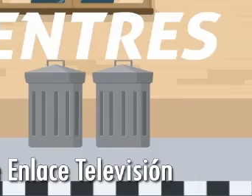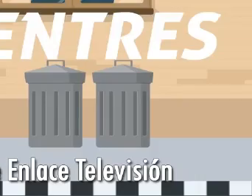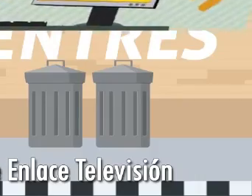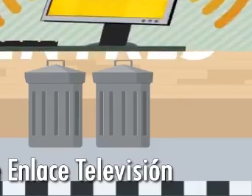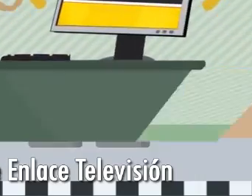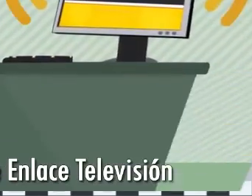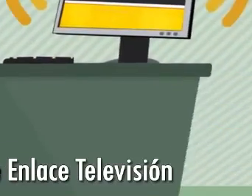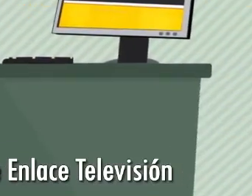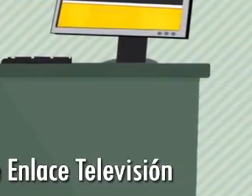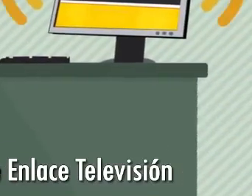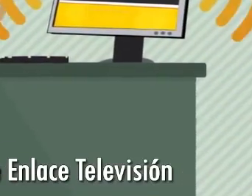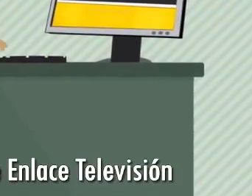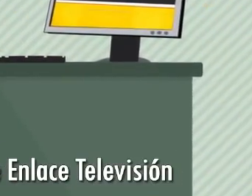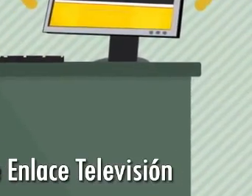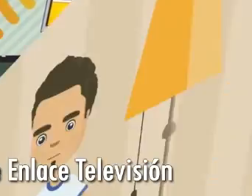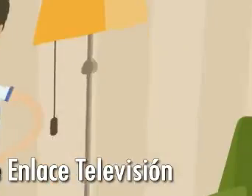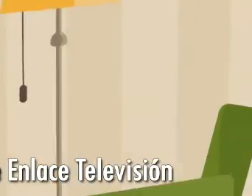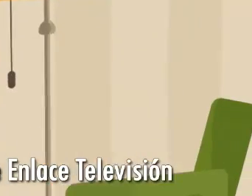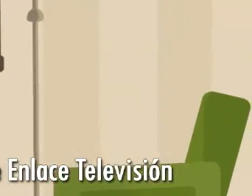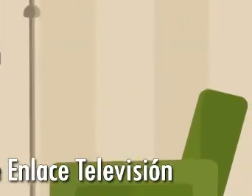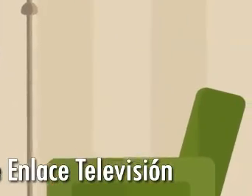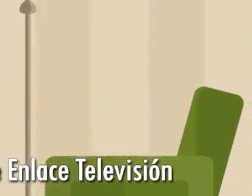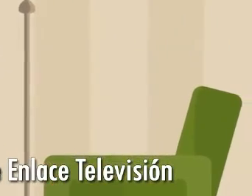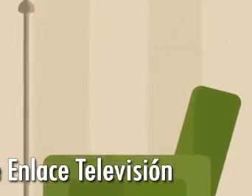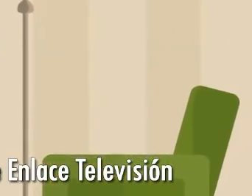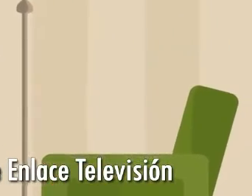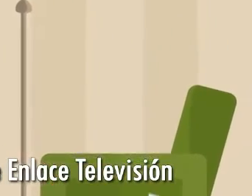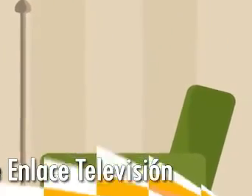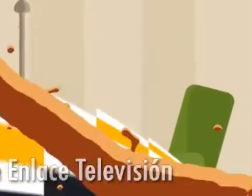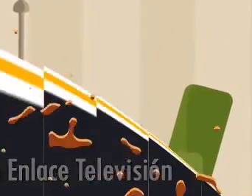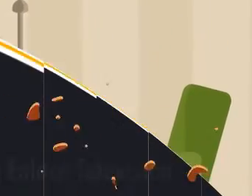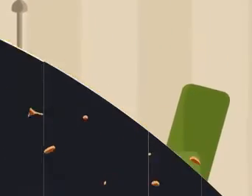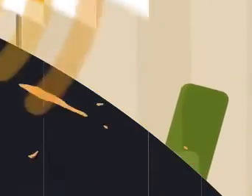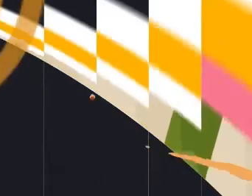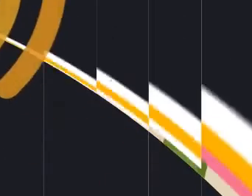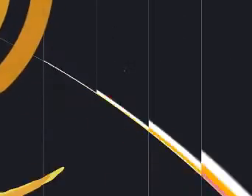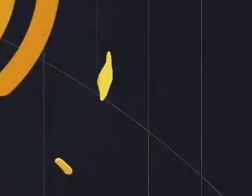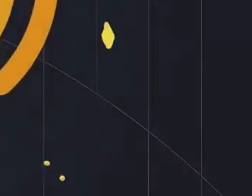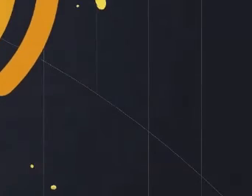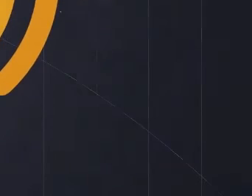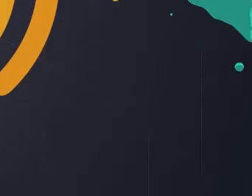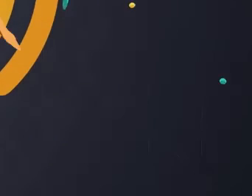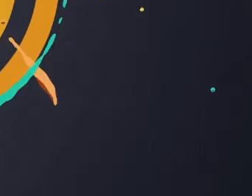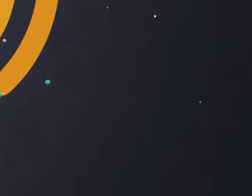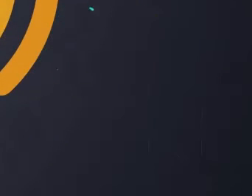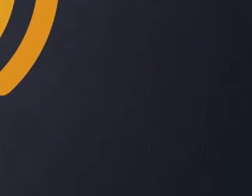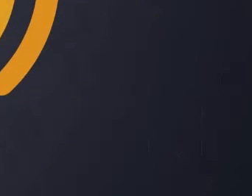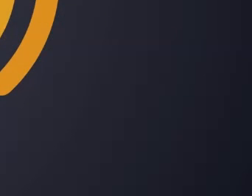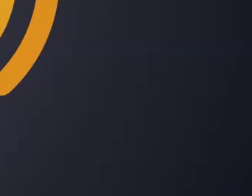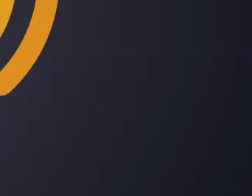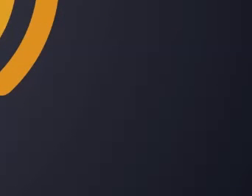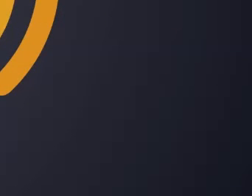en tu trabajo, en tu casa, en donde nos necesites. Enlace Radio,